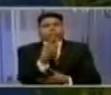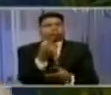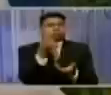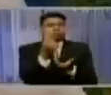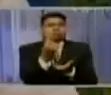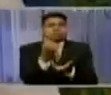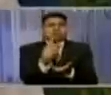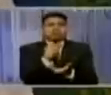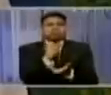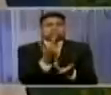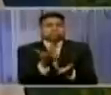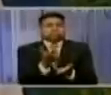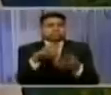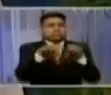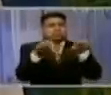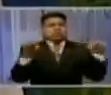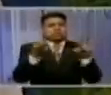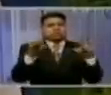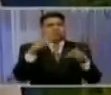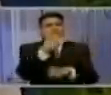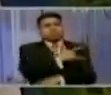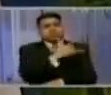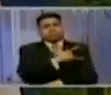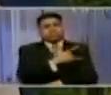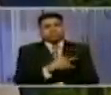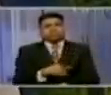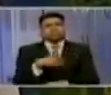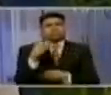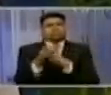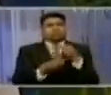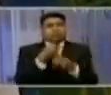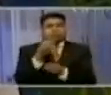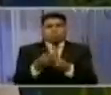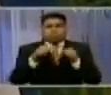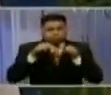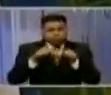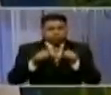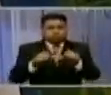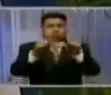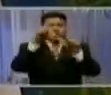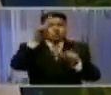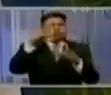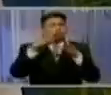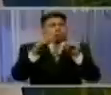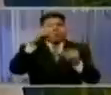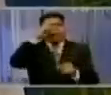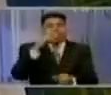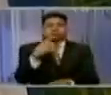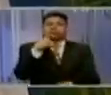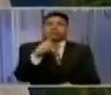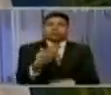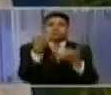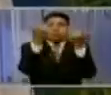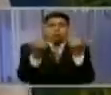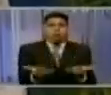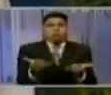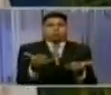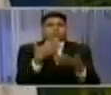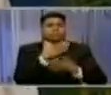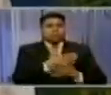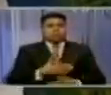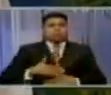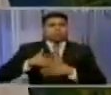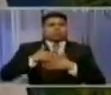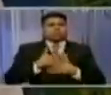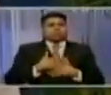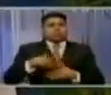educación. Y yo lo dije, lo he cumplido y lo vamos a cumplir todo el año. Y lo digo ahora muy complacido porque ya estamos en las